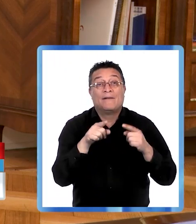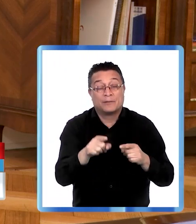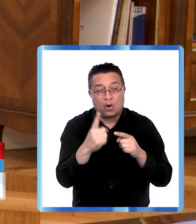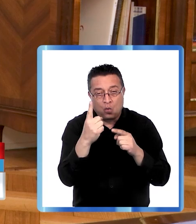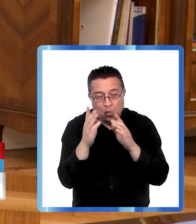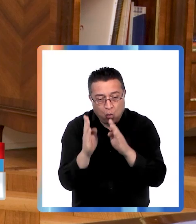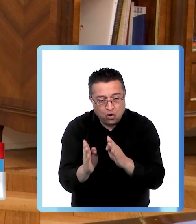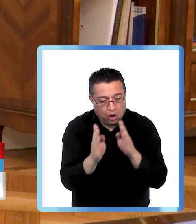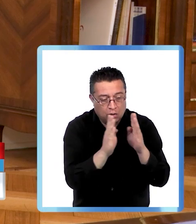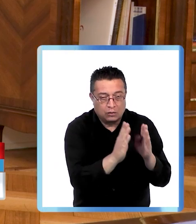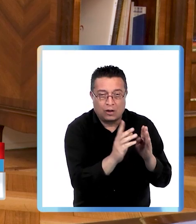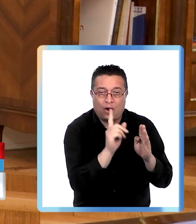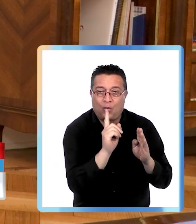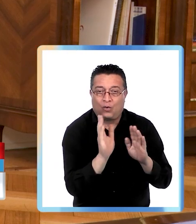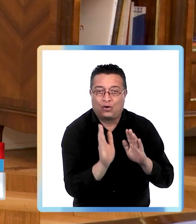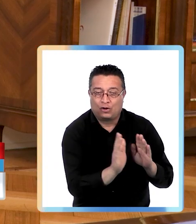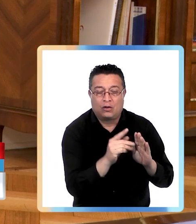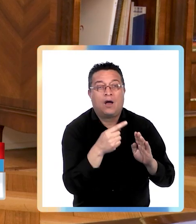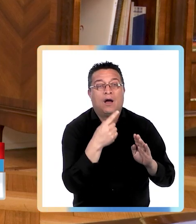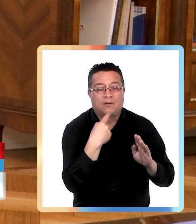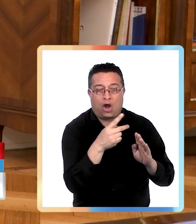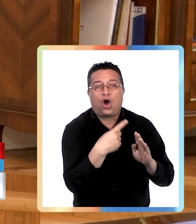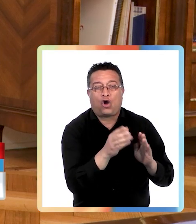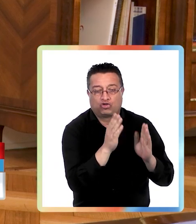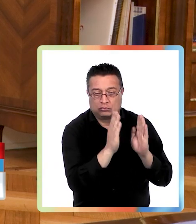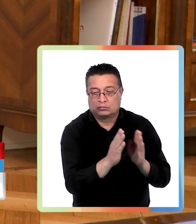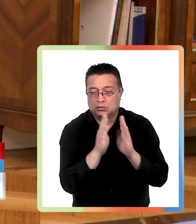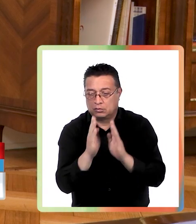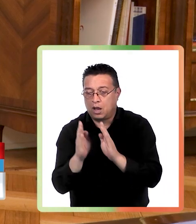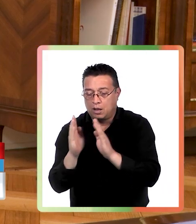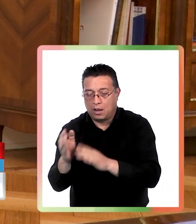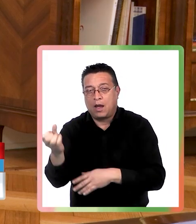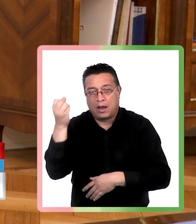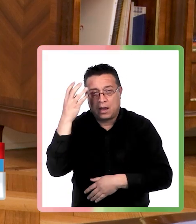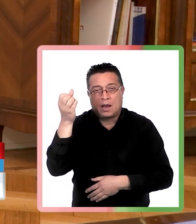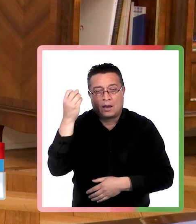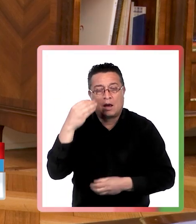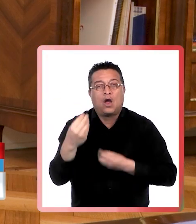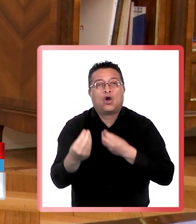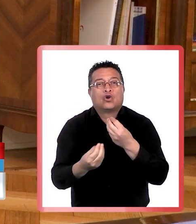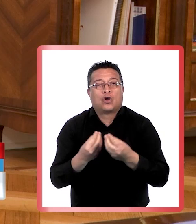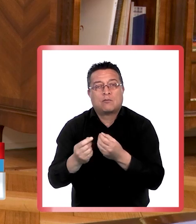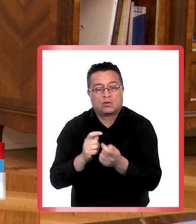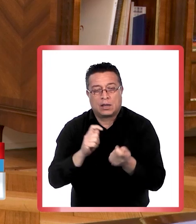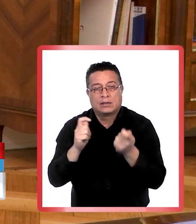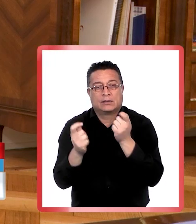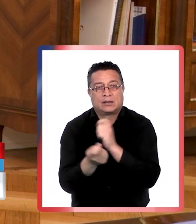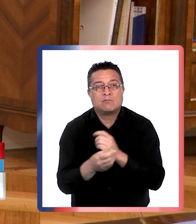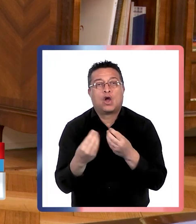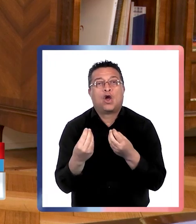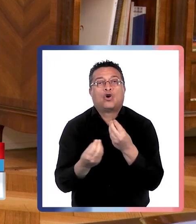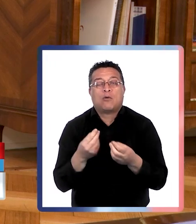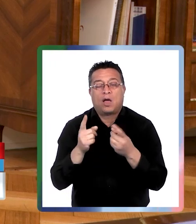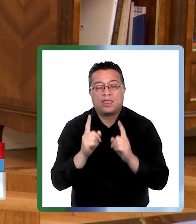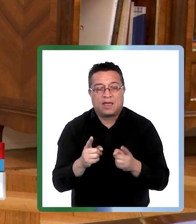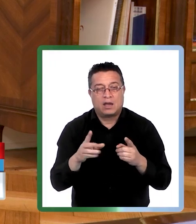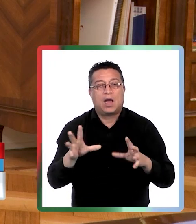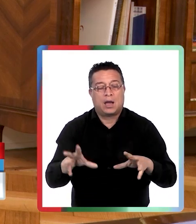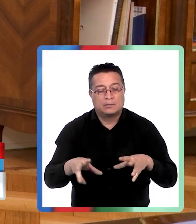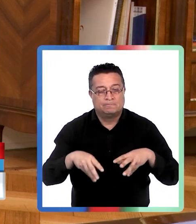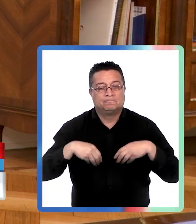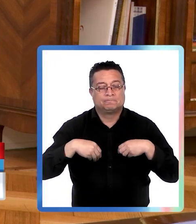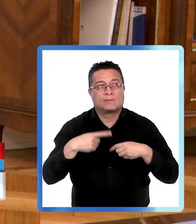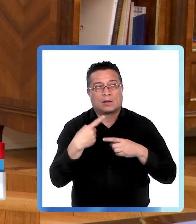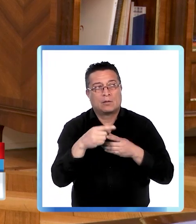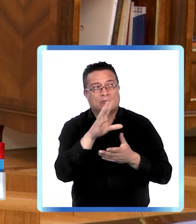Entonces, eso es una parte que esto nos dio aprendizajes de cómo lo podemos cambiar, de cómo tenemos que incorporar buenas